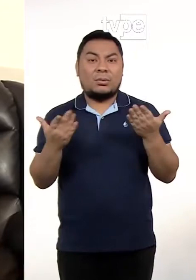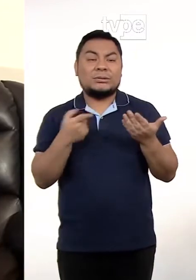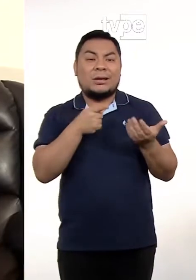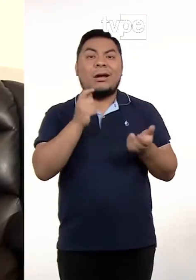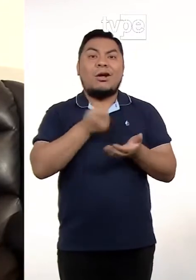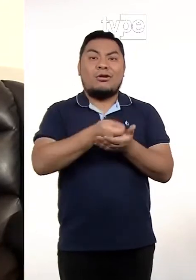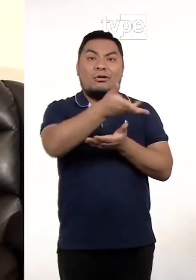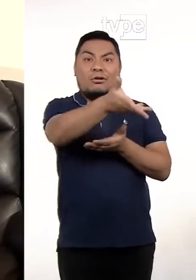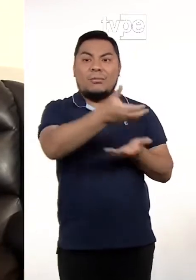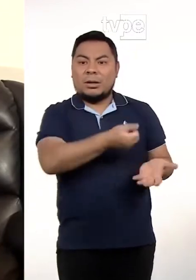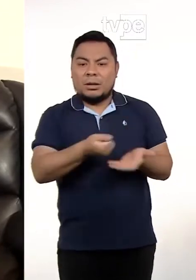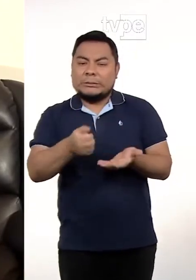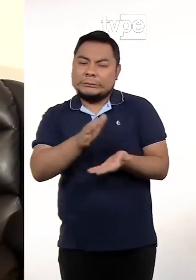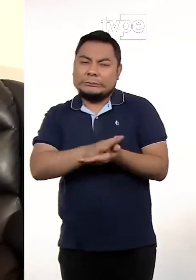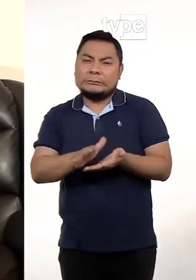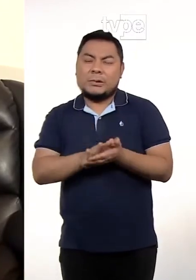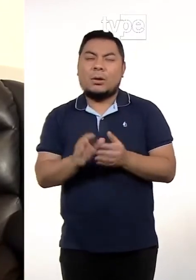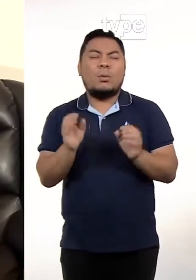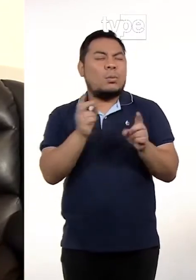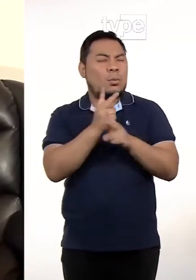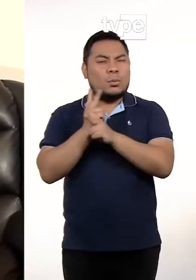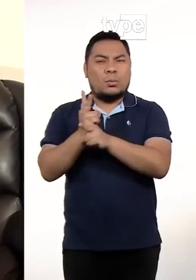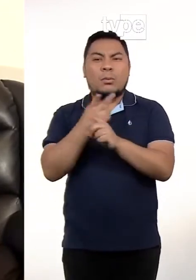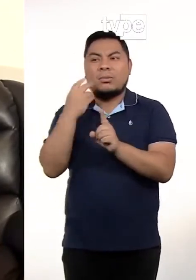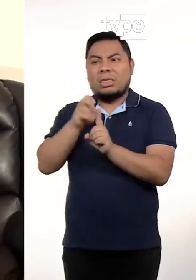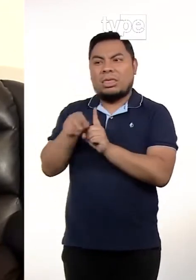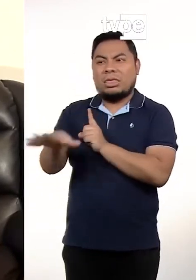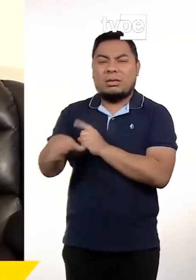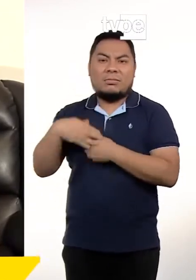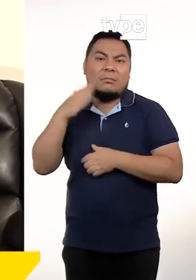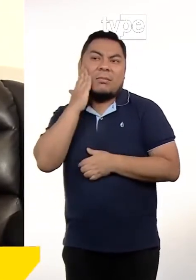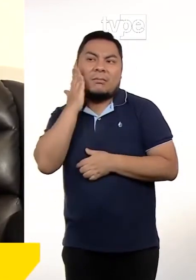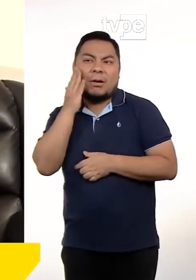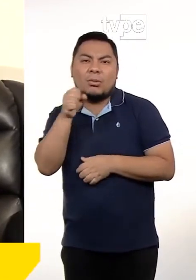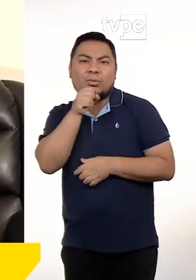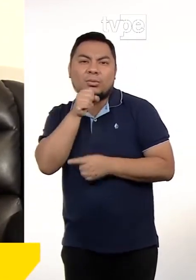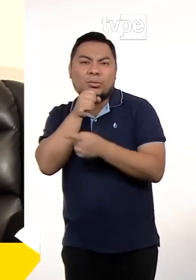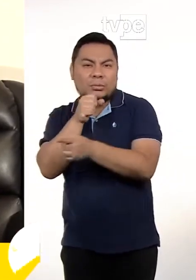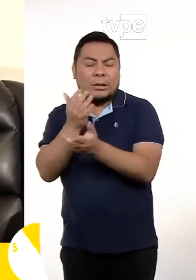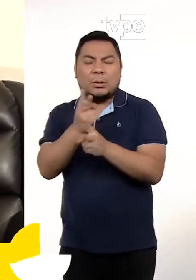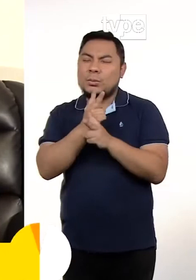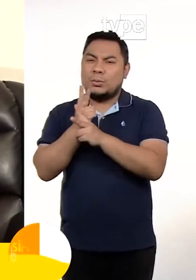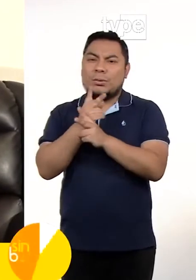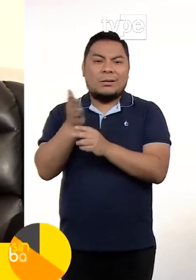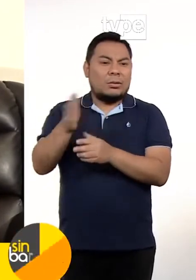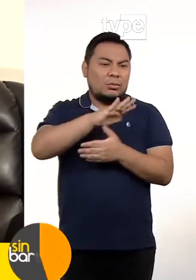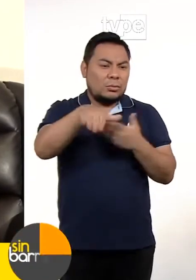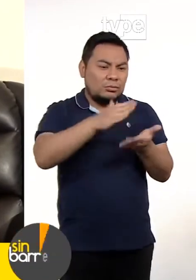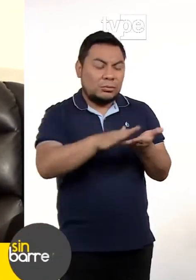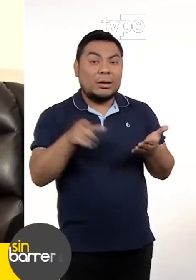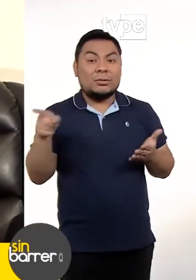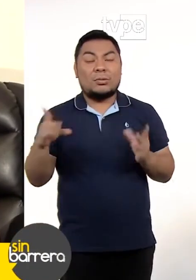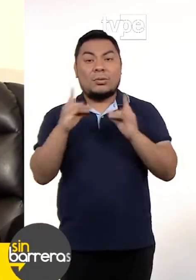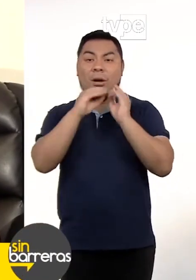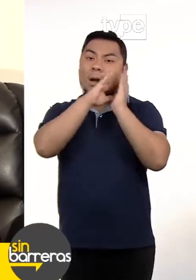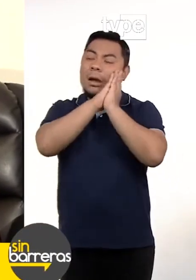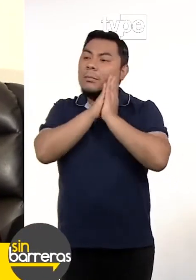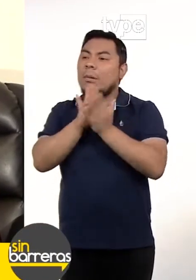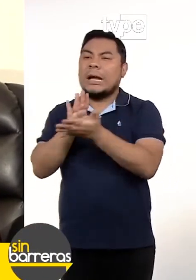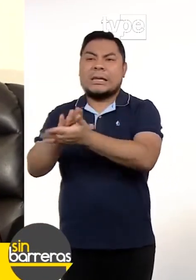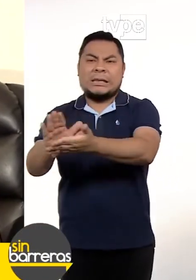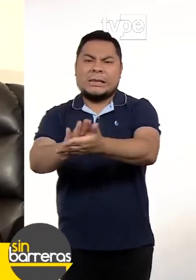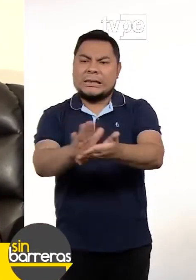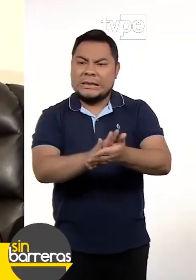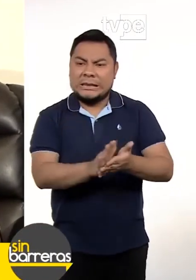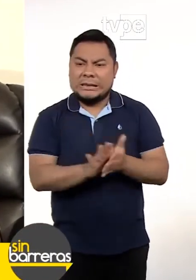los productos que vienen, que compramos. Y en el caso del cuidado de mi mamá específicamente, pues también tener su habitación muy,